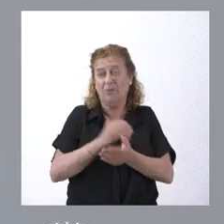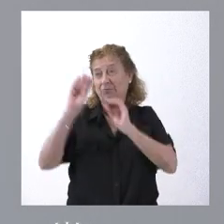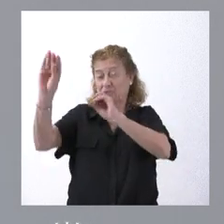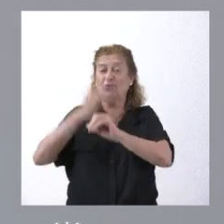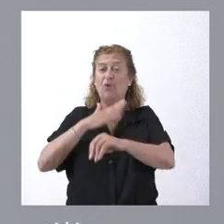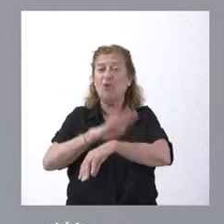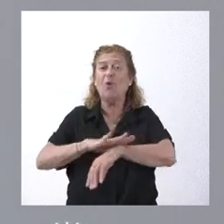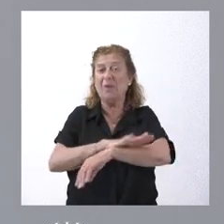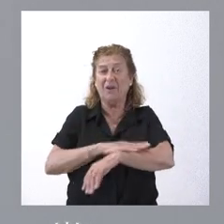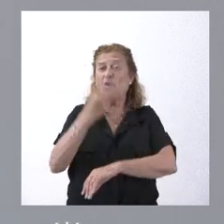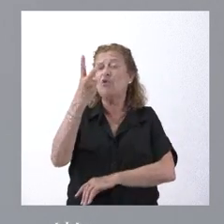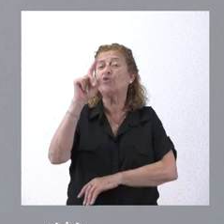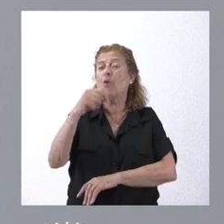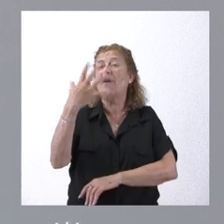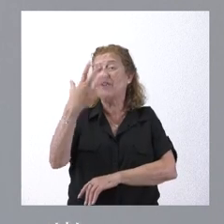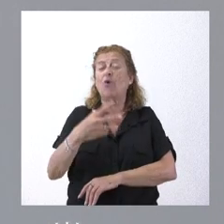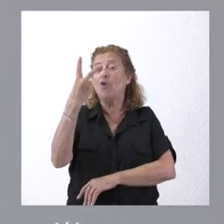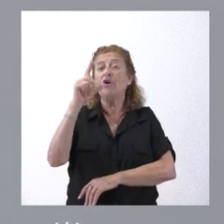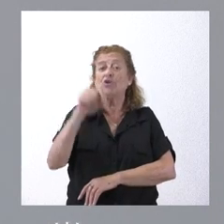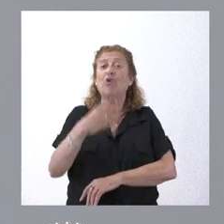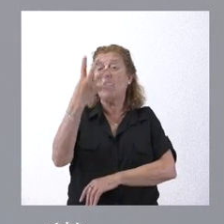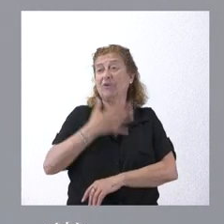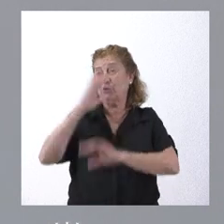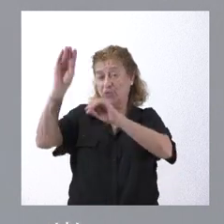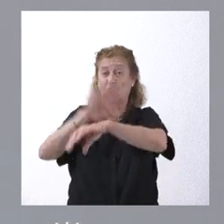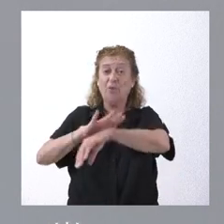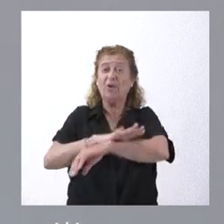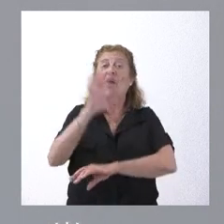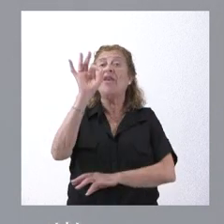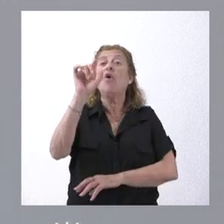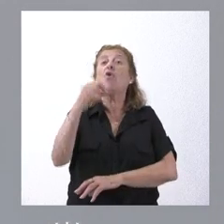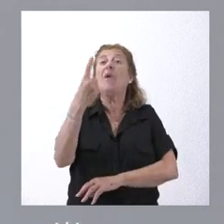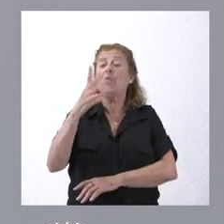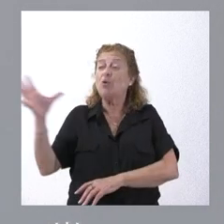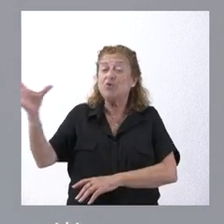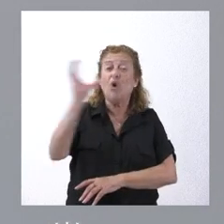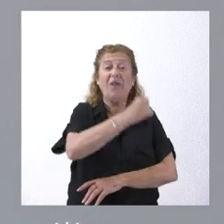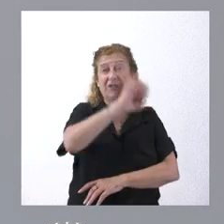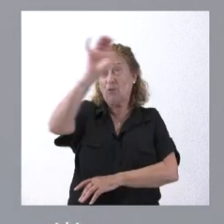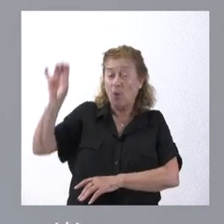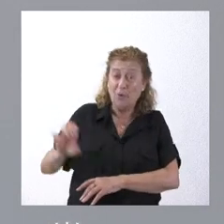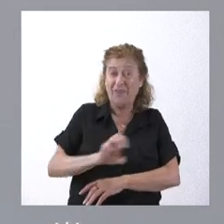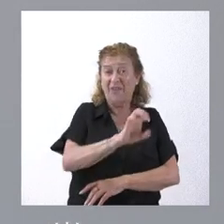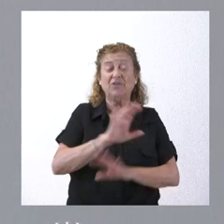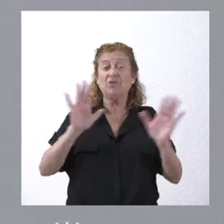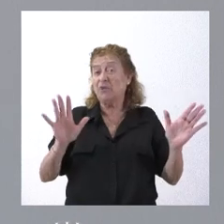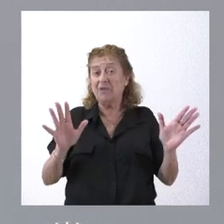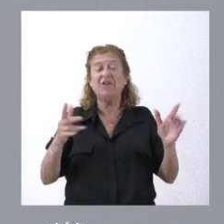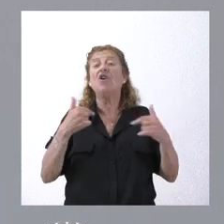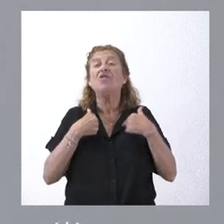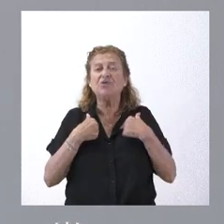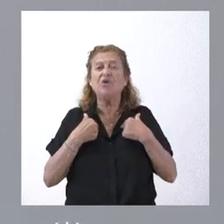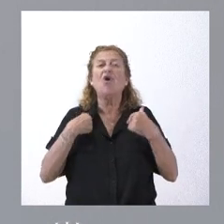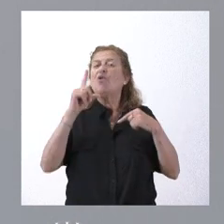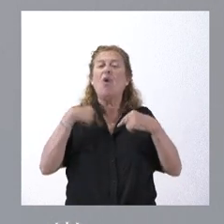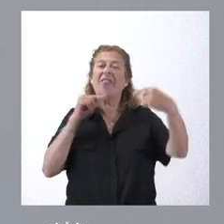Gobierno, de 2,5 puntos, 2,4 al Gobierno, y solo 0,1 a todas las comunidades autónomas en su conjunto. En todo caso, nosotros no estamos tanto en el